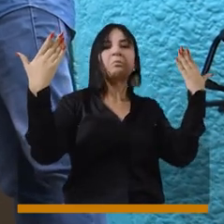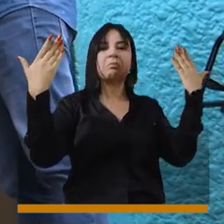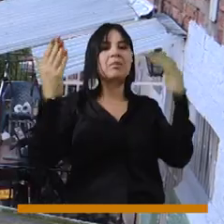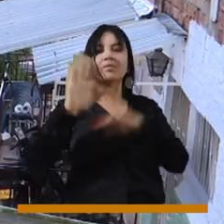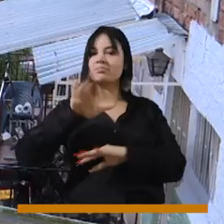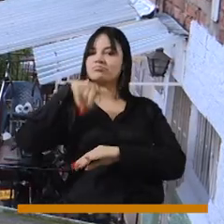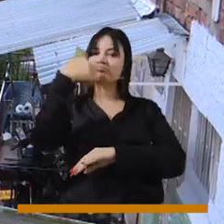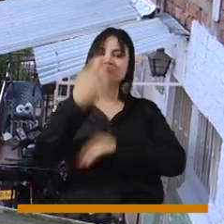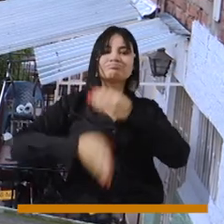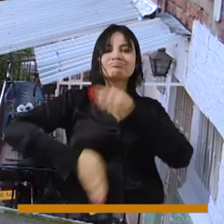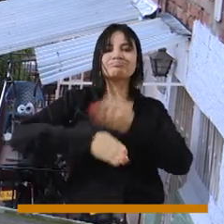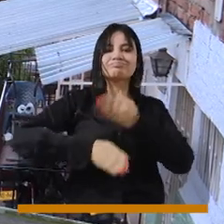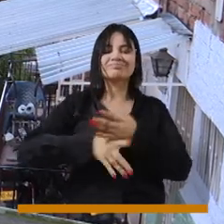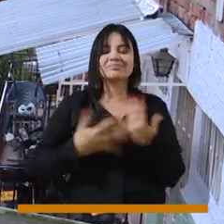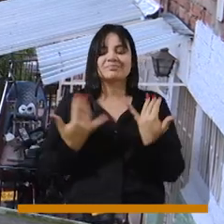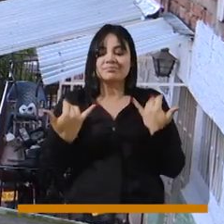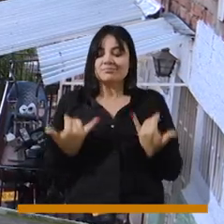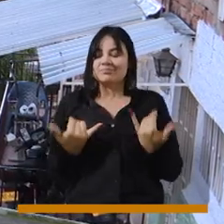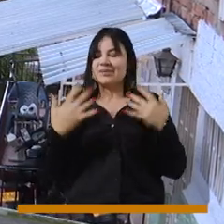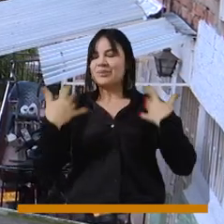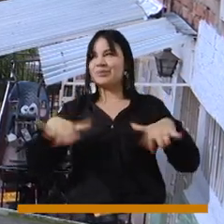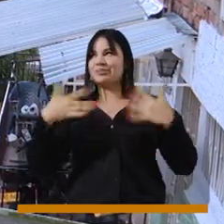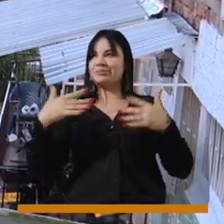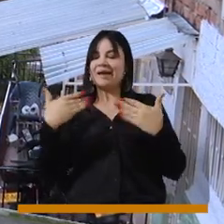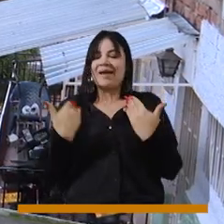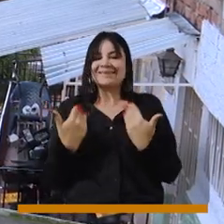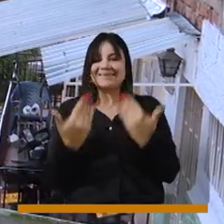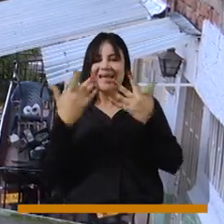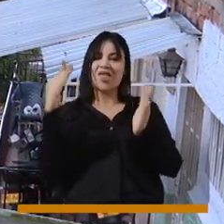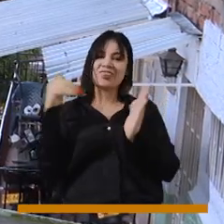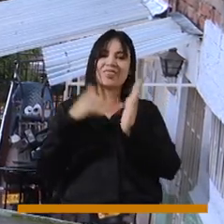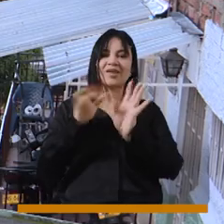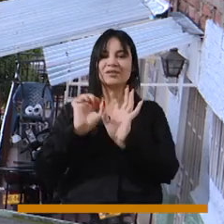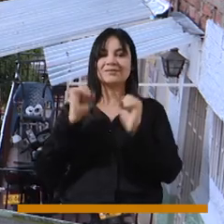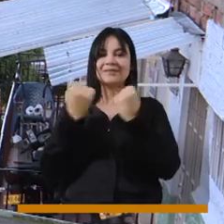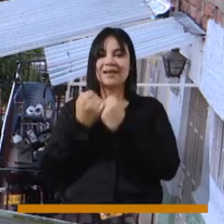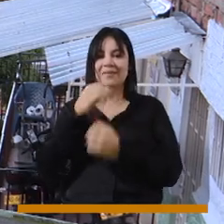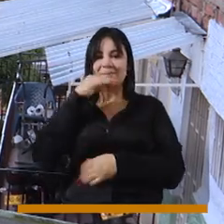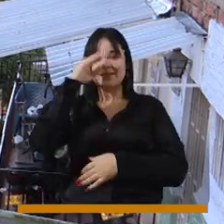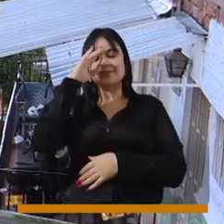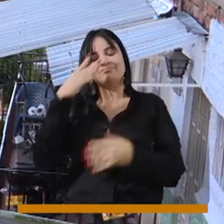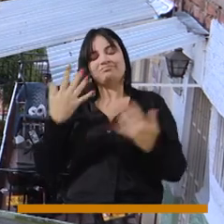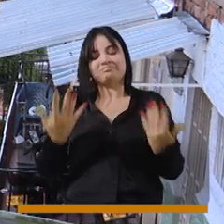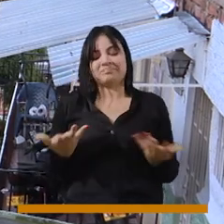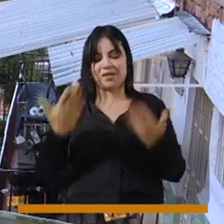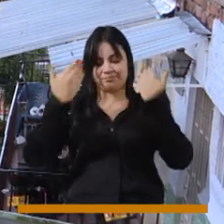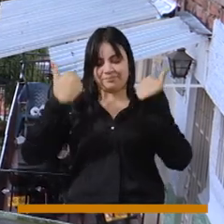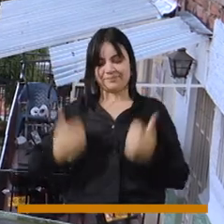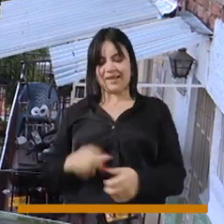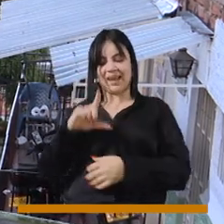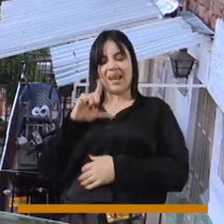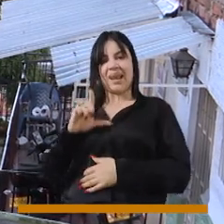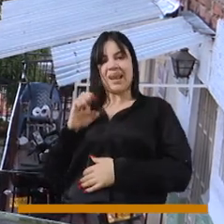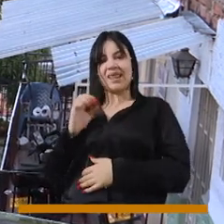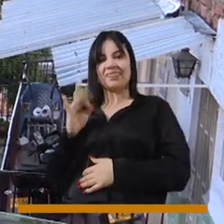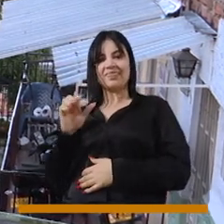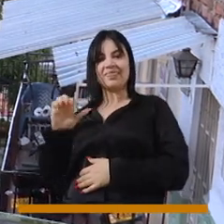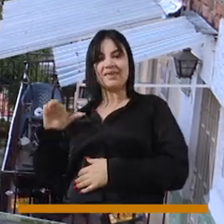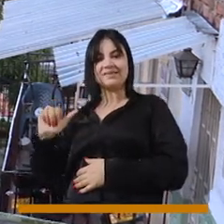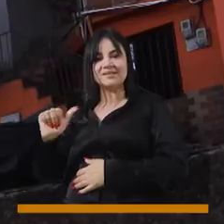no. Hay que visitarlo constantemente y hoy tengo la fortuna de ser nuevamente concejal de Medellín por eso.